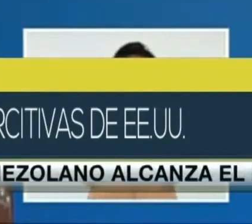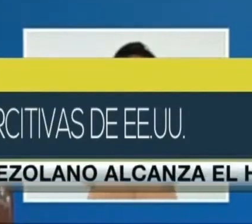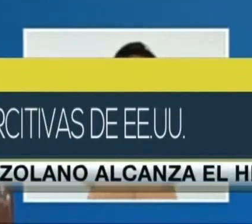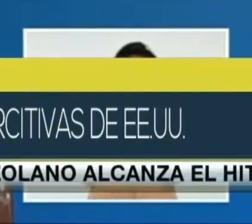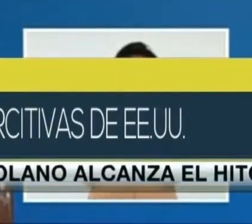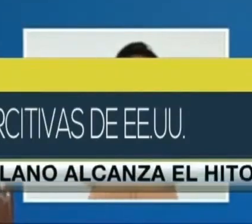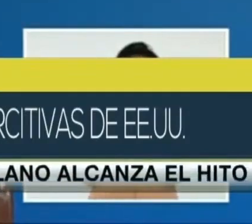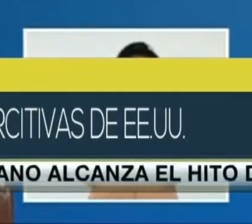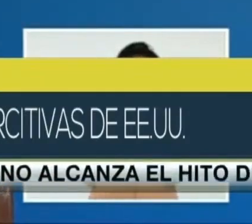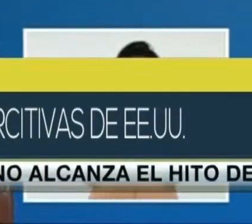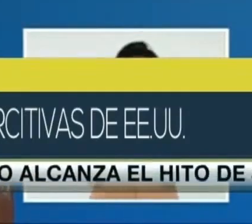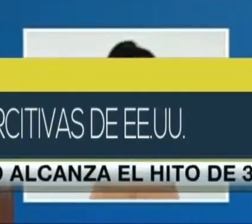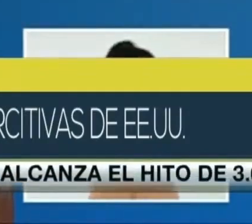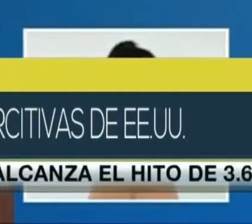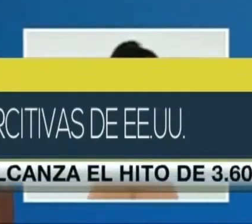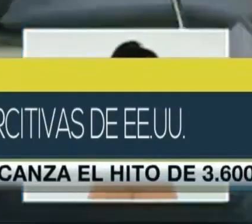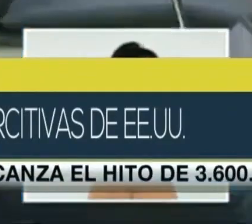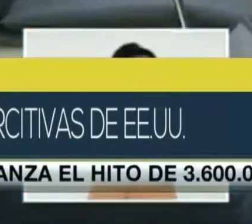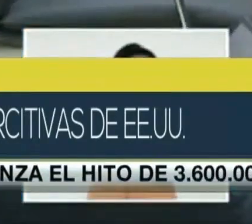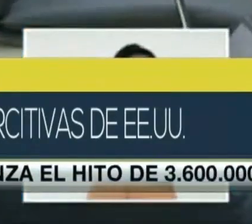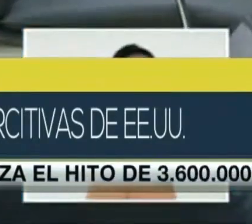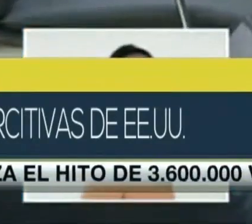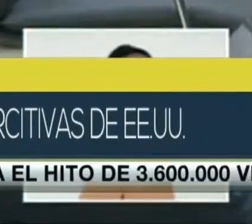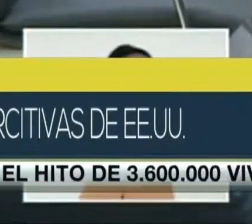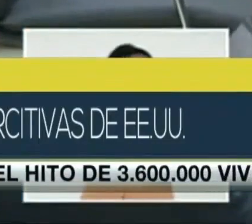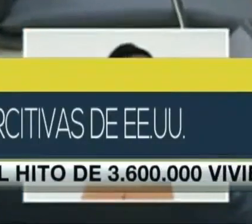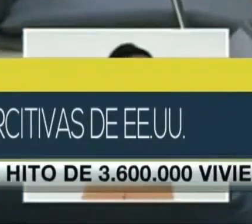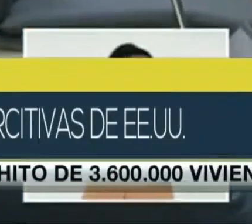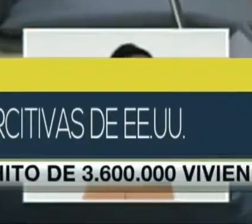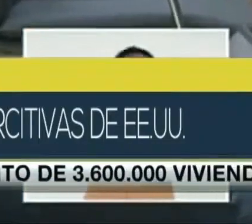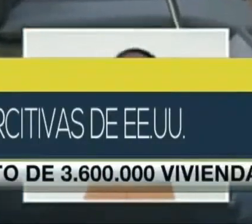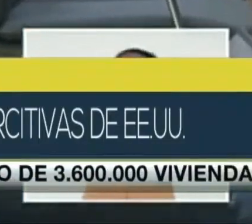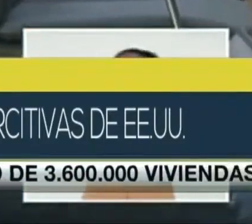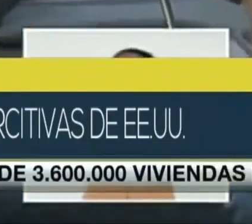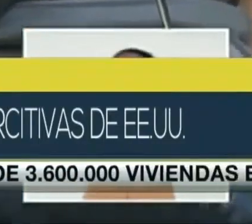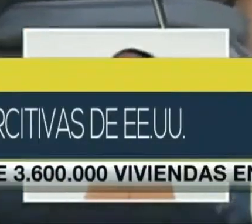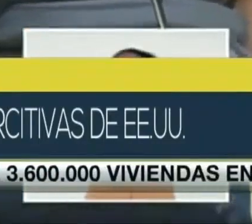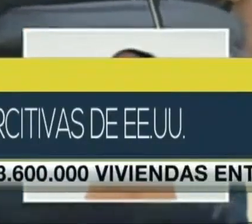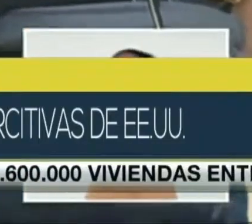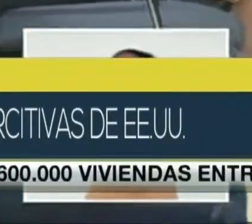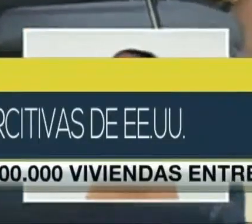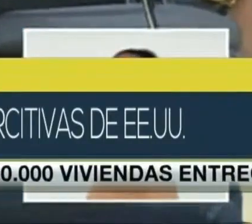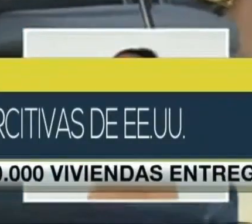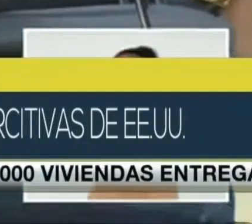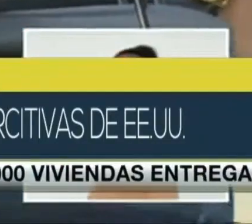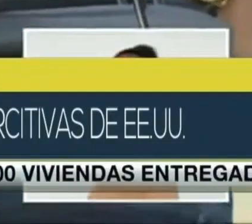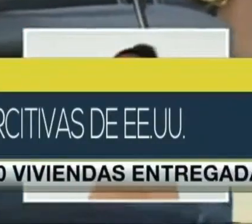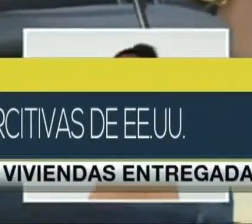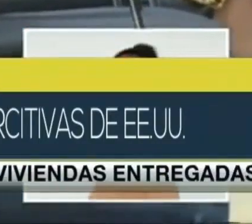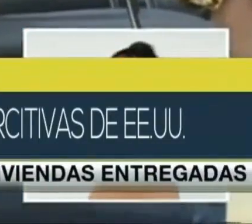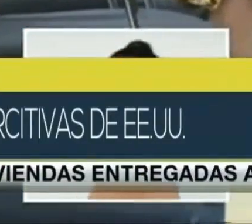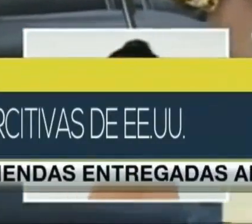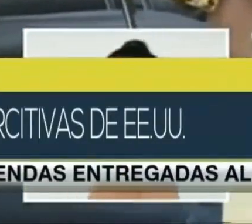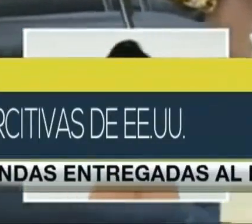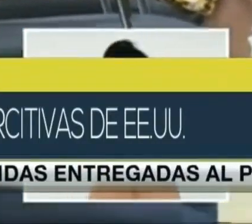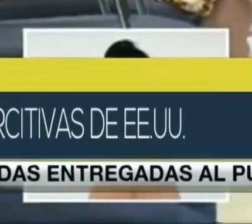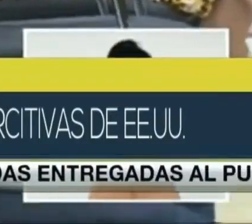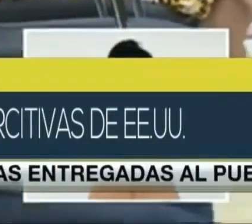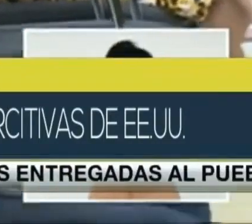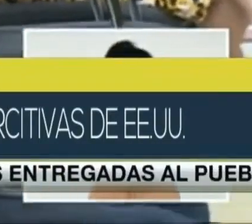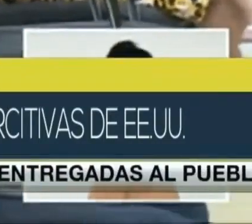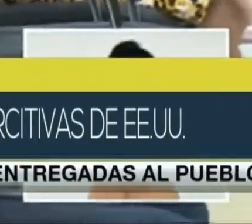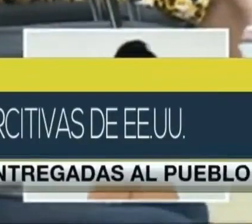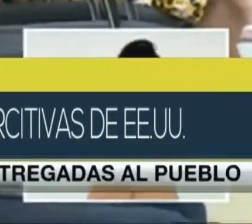consistentemente, lo que ha venido presentando como excusa para mantener en permanente